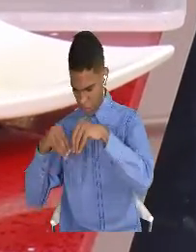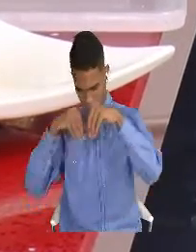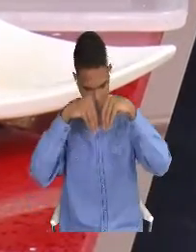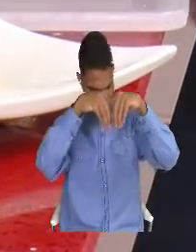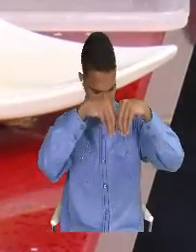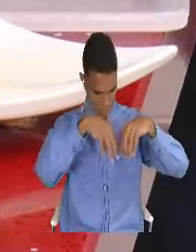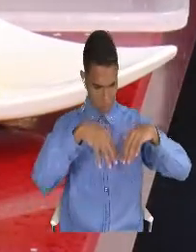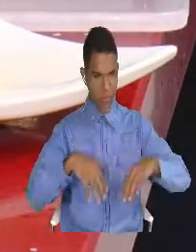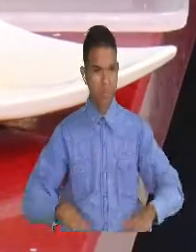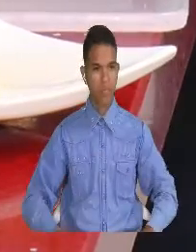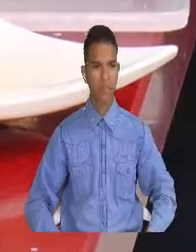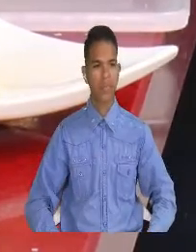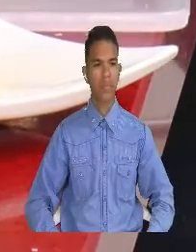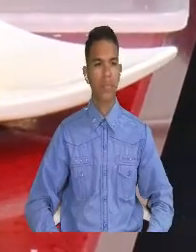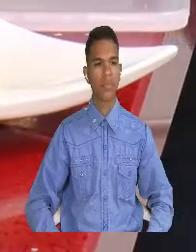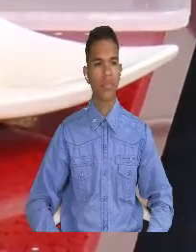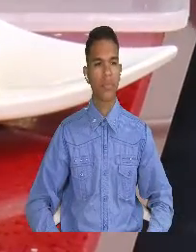desordenada.